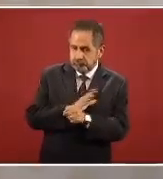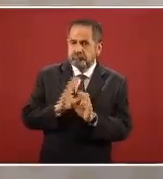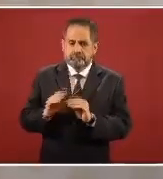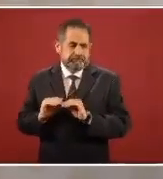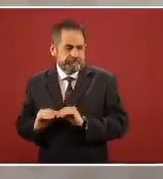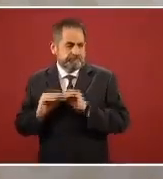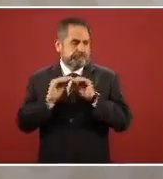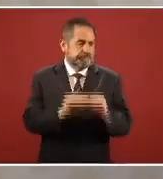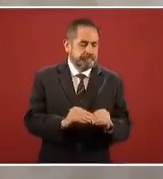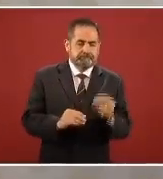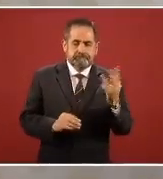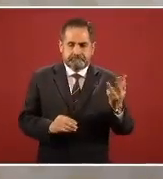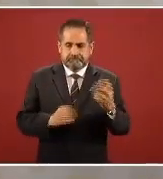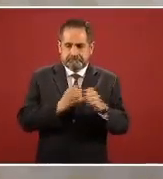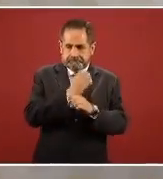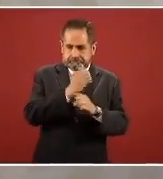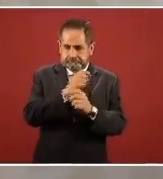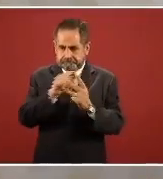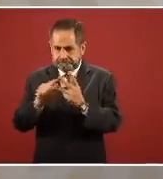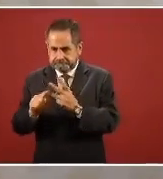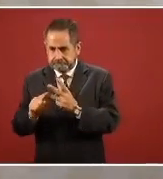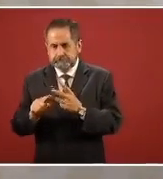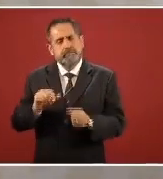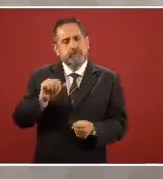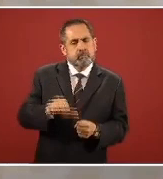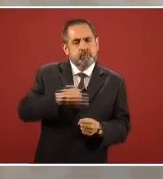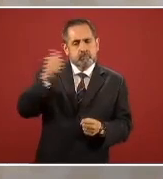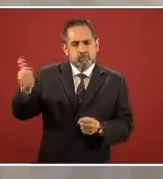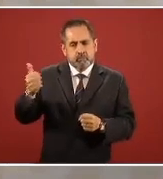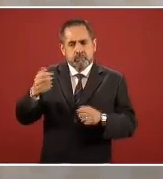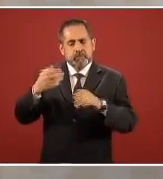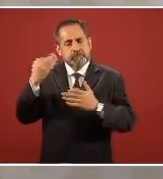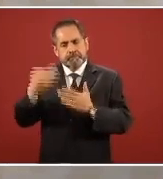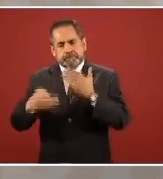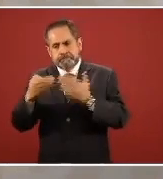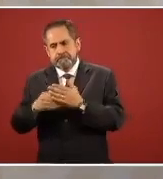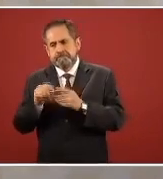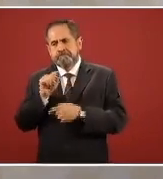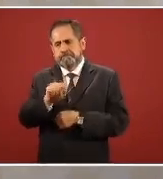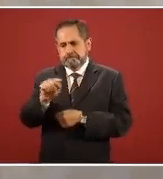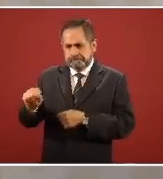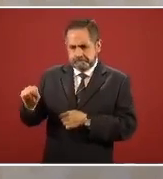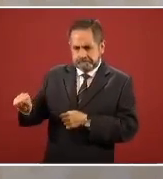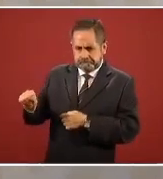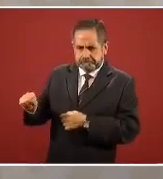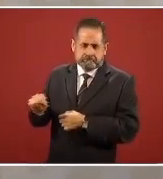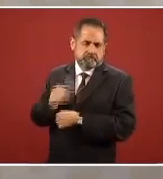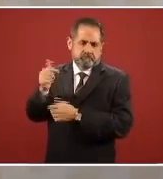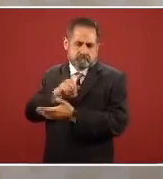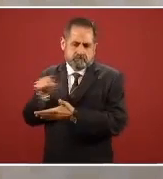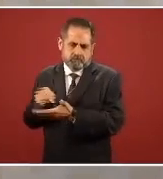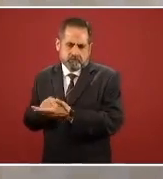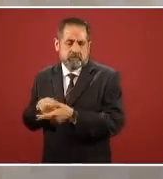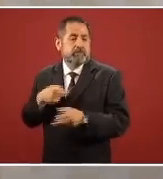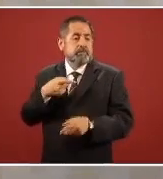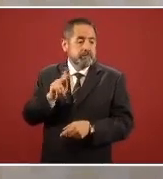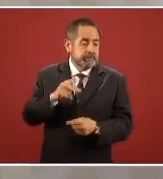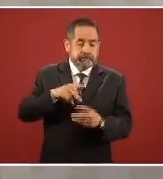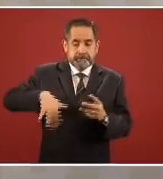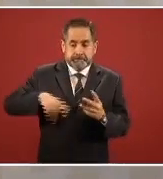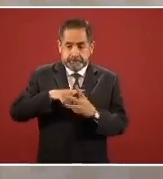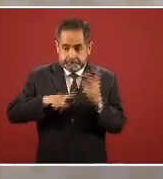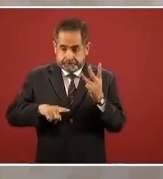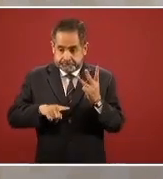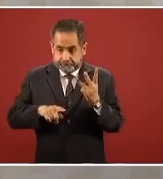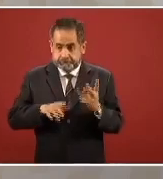estados. Las que nos faltan son las 13 que son ubicadas en otros lugares. Pero de